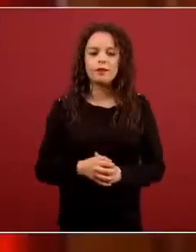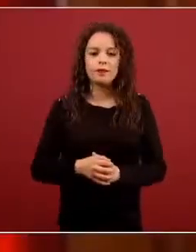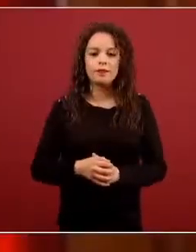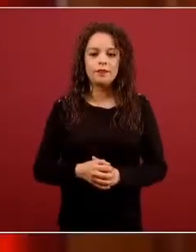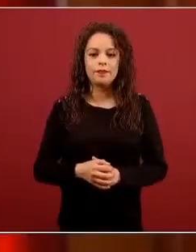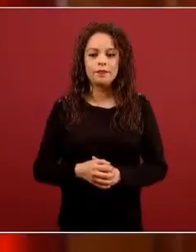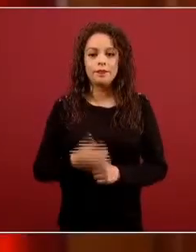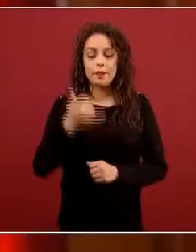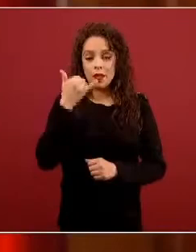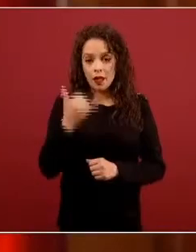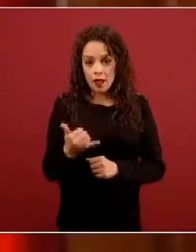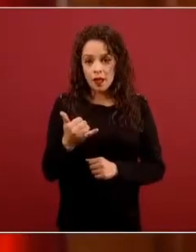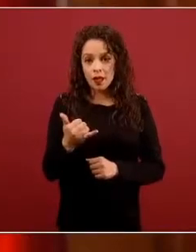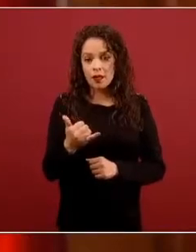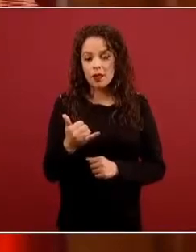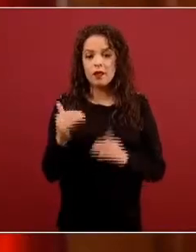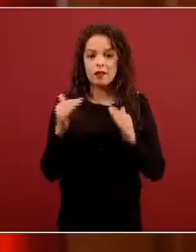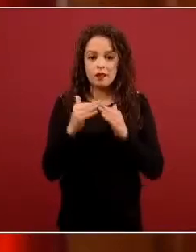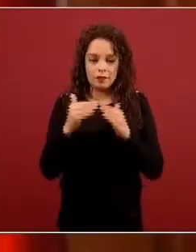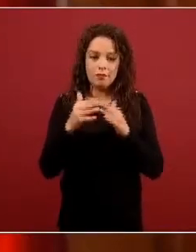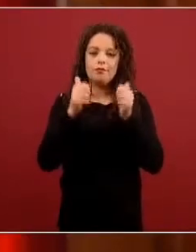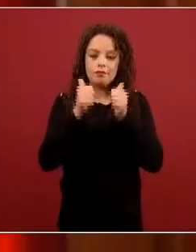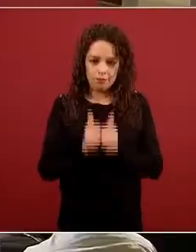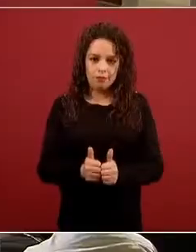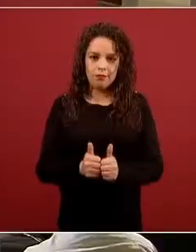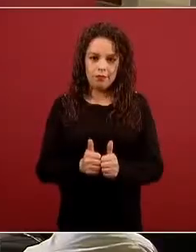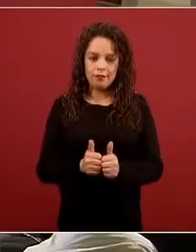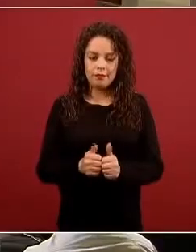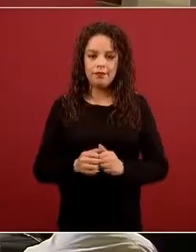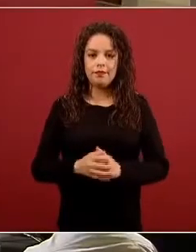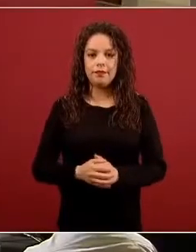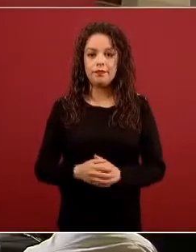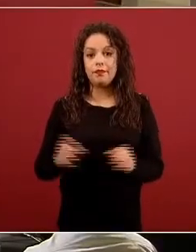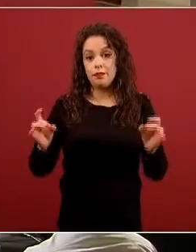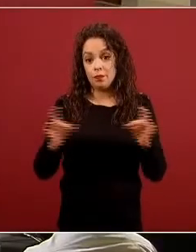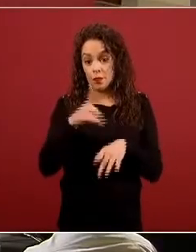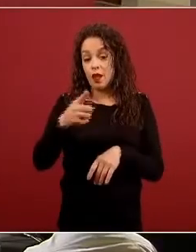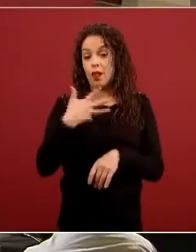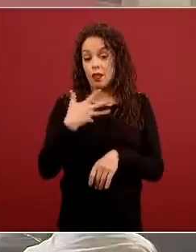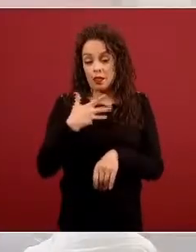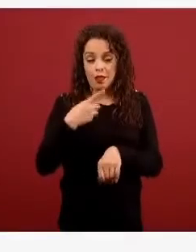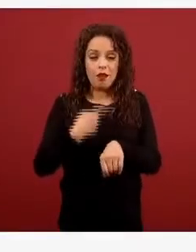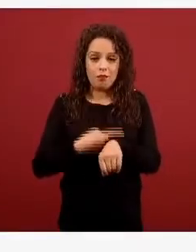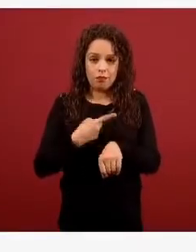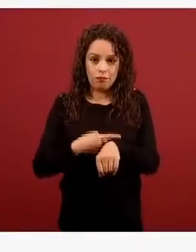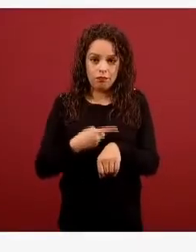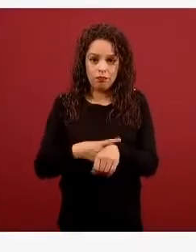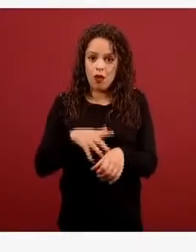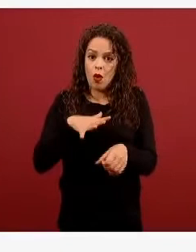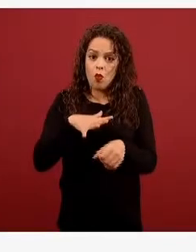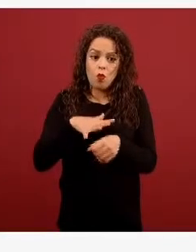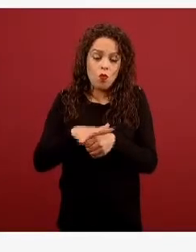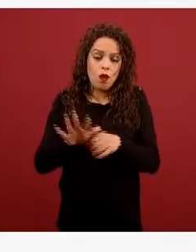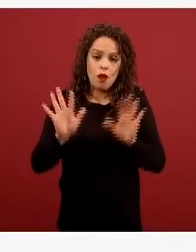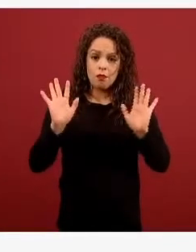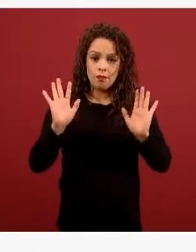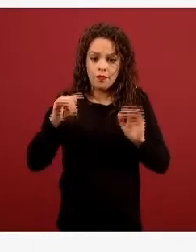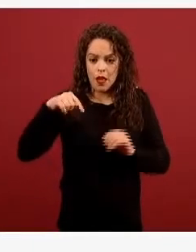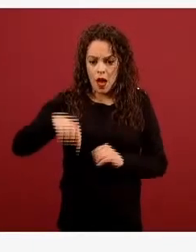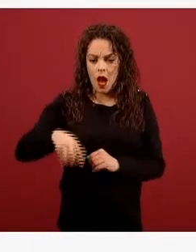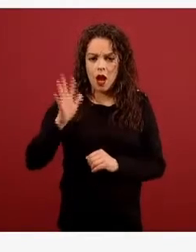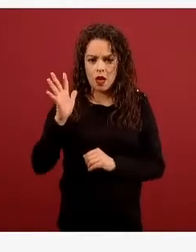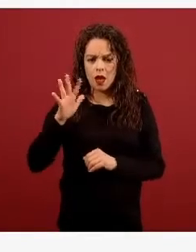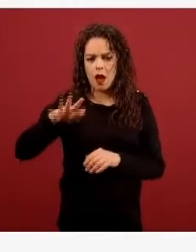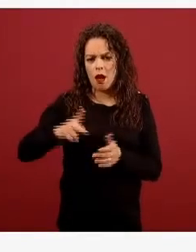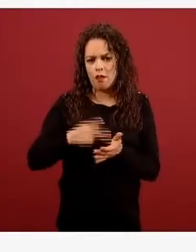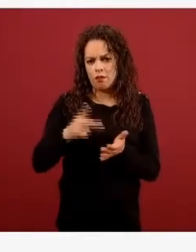y quédate en casa. Si presentas enfermedad, cualquier enfermedad, lo hemos dicho aquí, cualquier